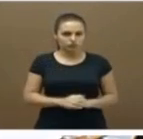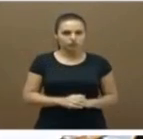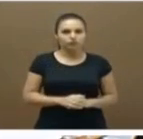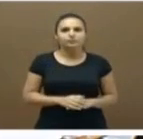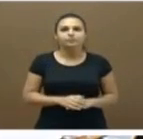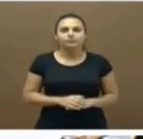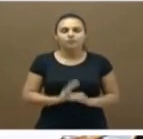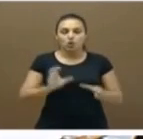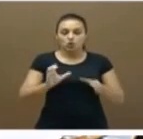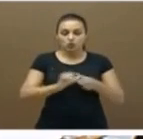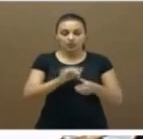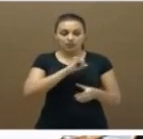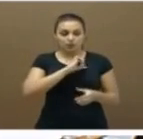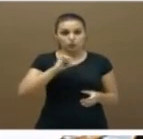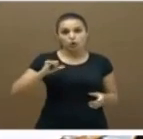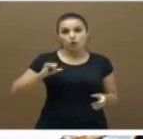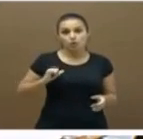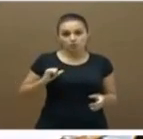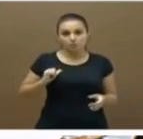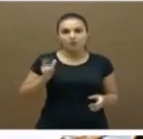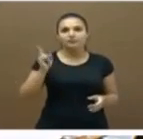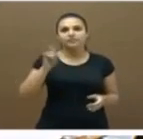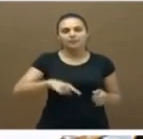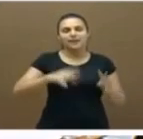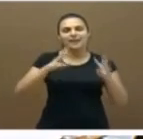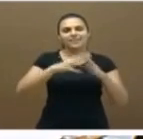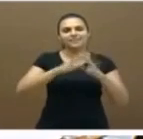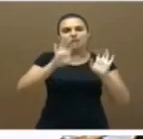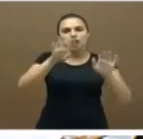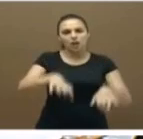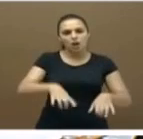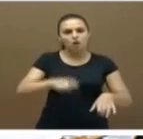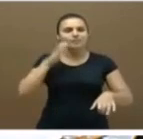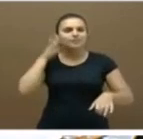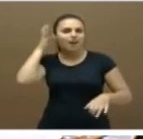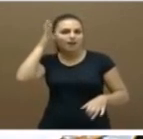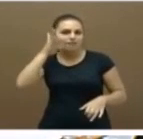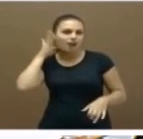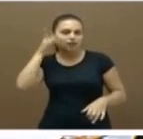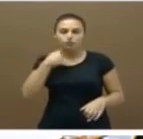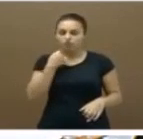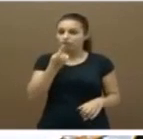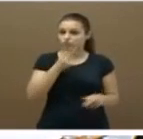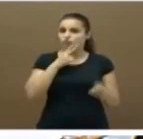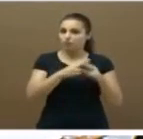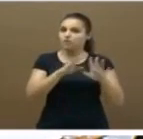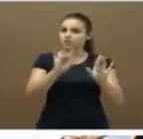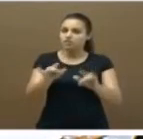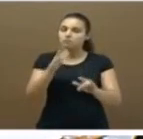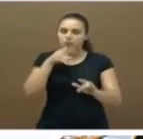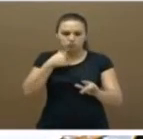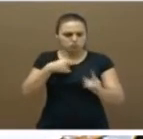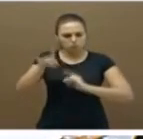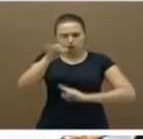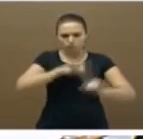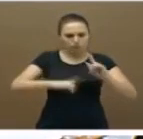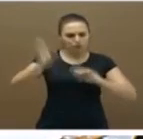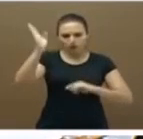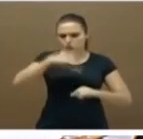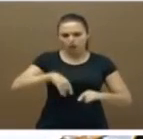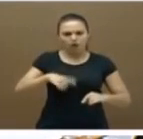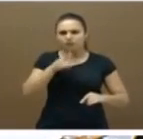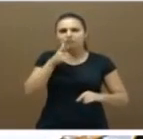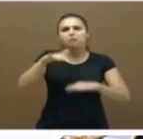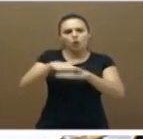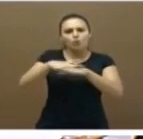Esta comunidad autónoma, junto con Castilla y León y Navarra, y además digo los nombres, es decir, yo no tengo ningún problema en decir que allí